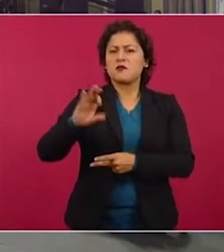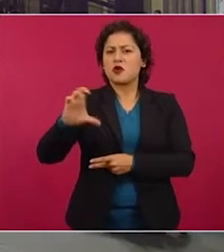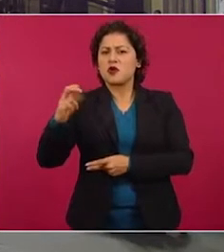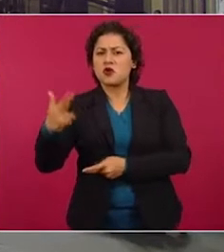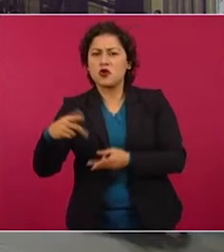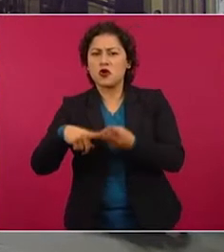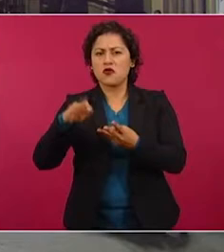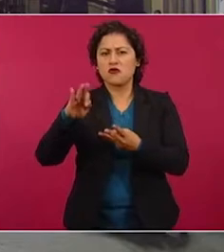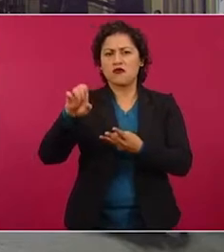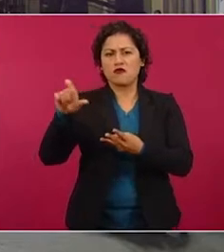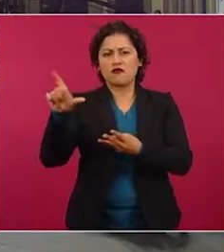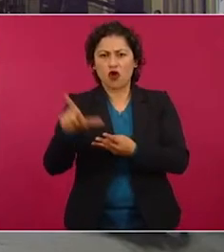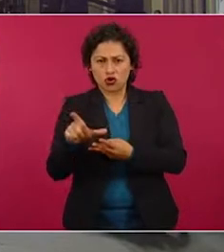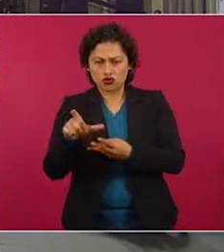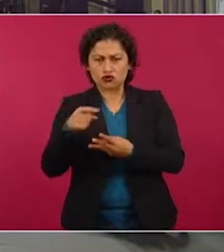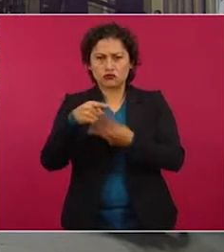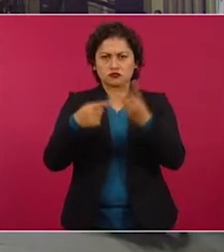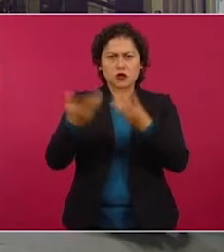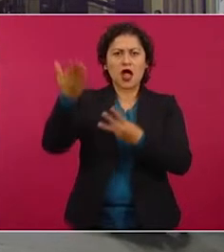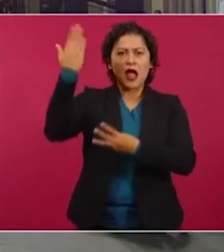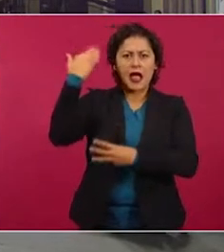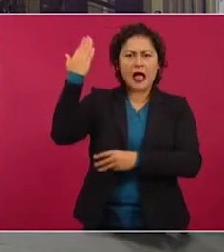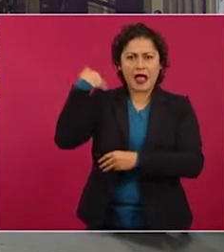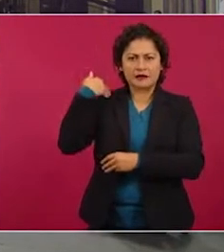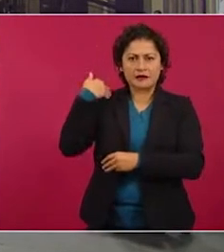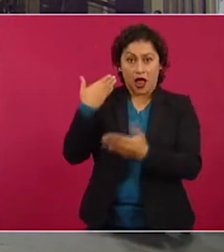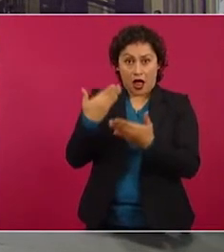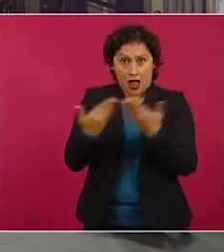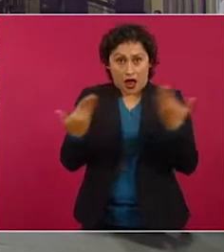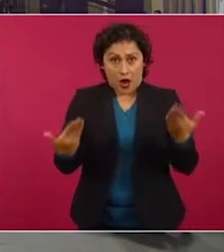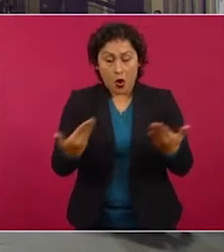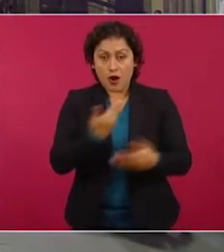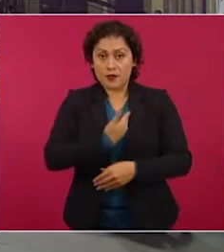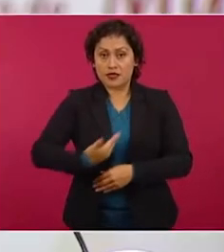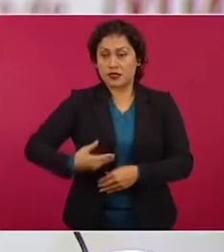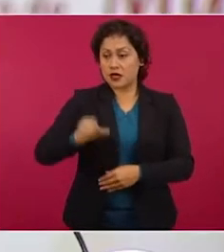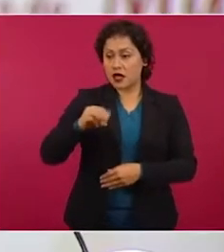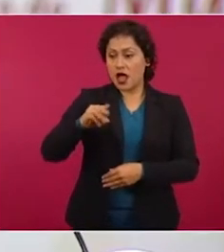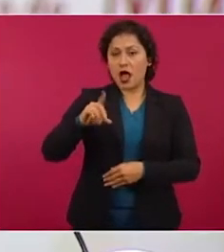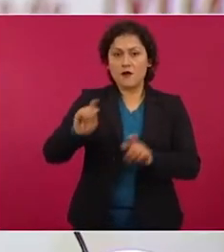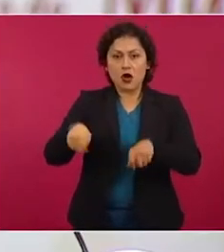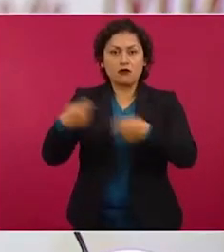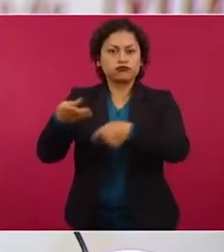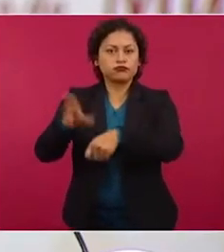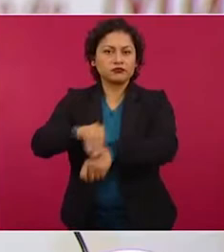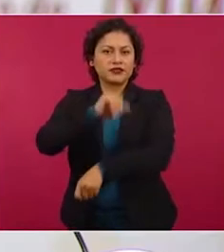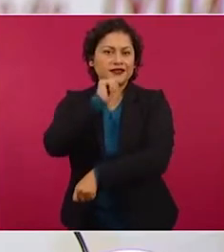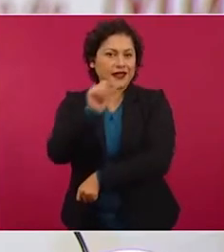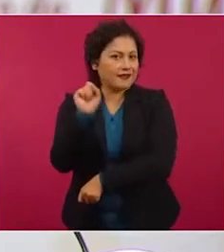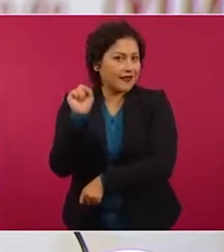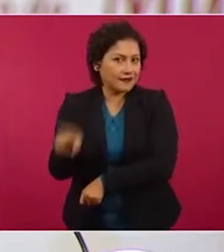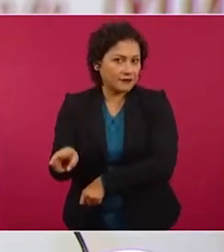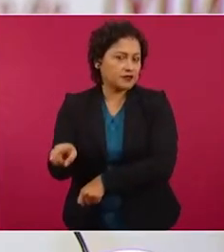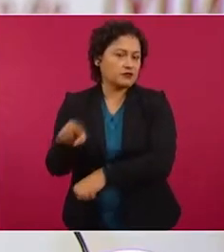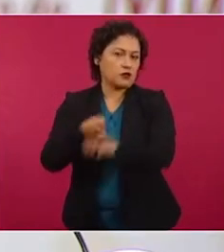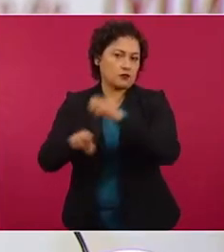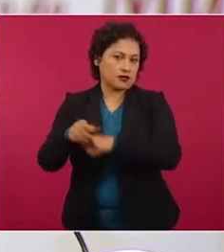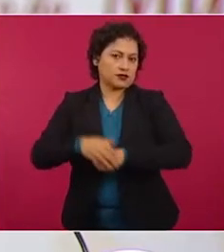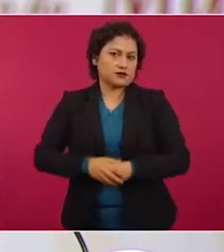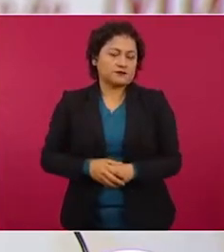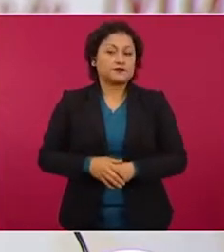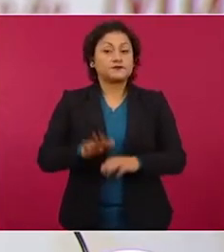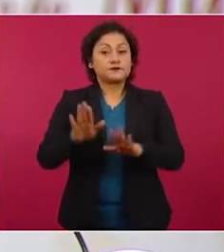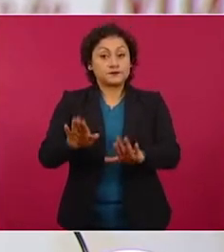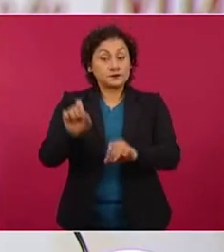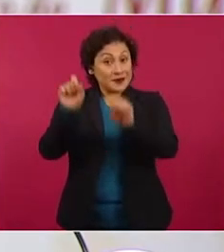ninguna concesión a Vidanta durante el gobierno de López Obrador. El mismo Grupo Vidanta aclaró en un comunicado que no ha